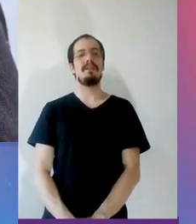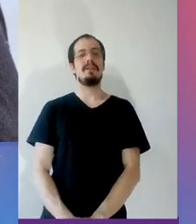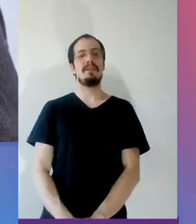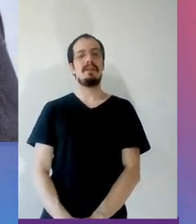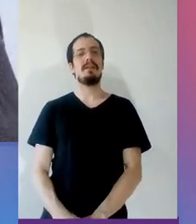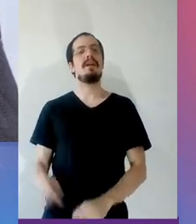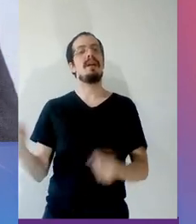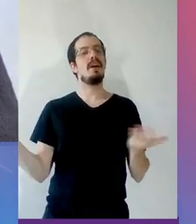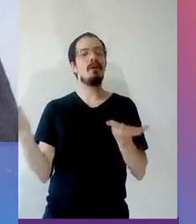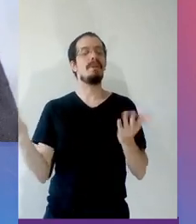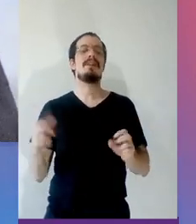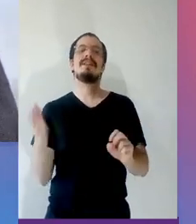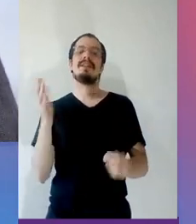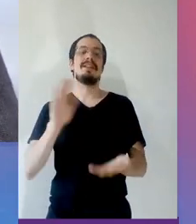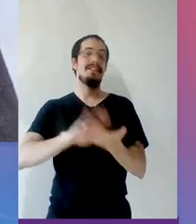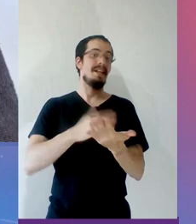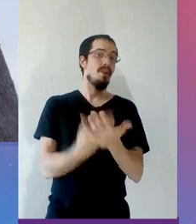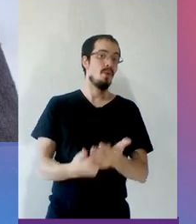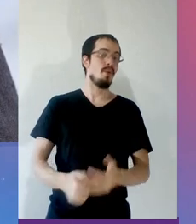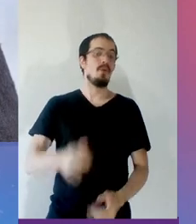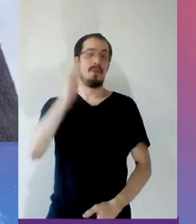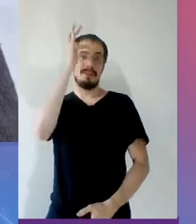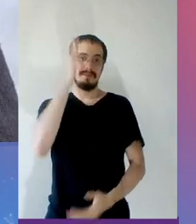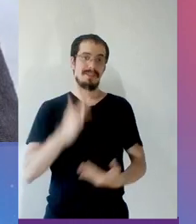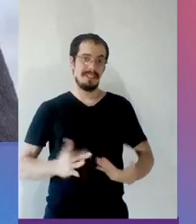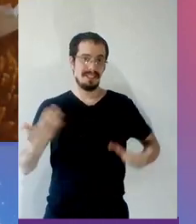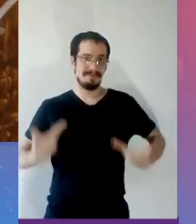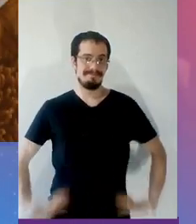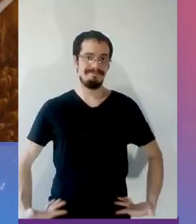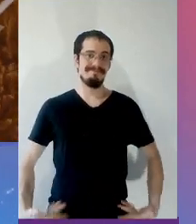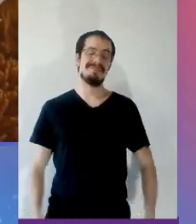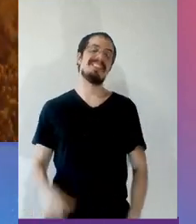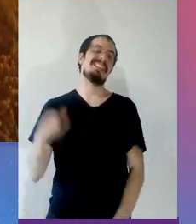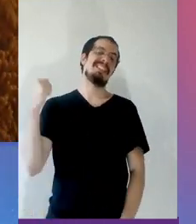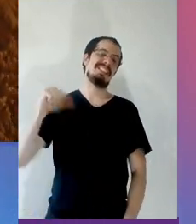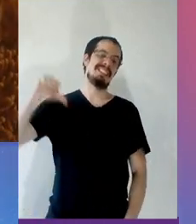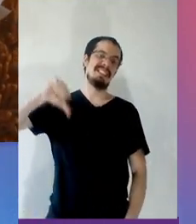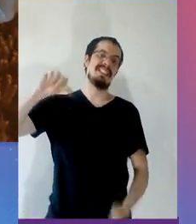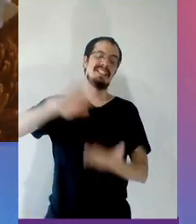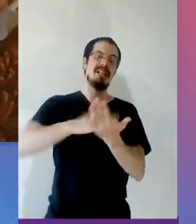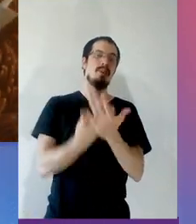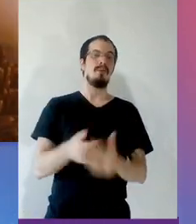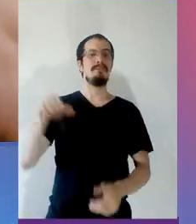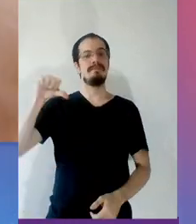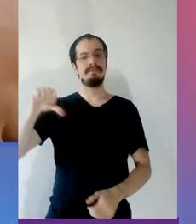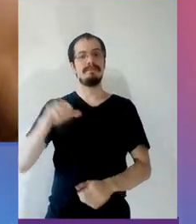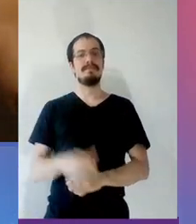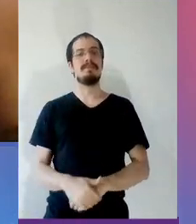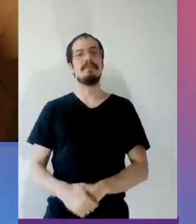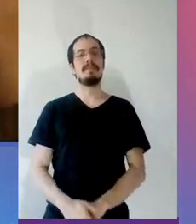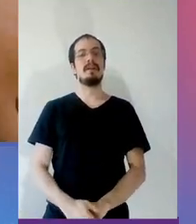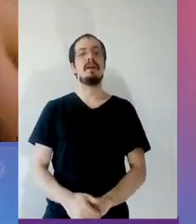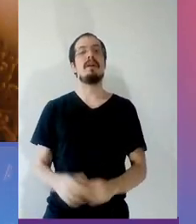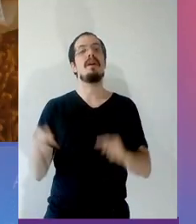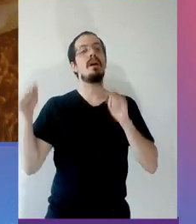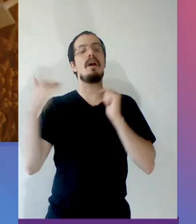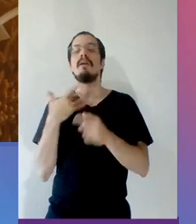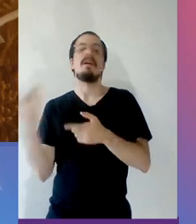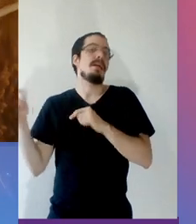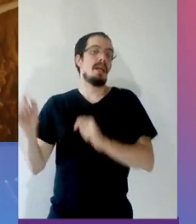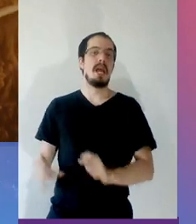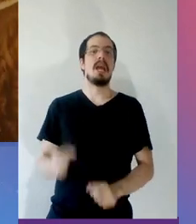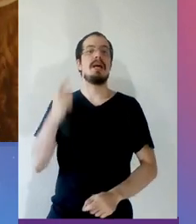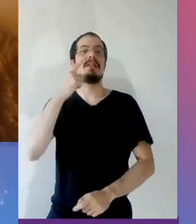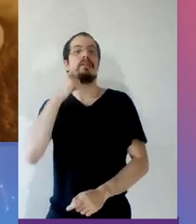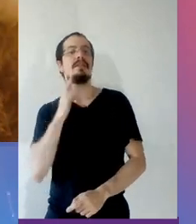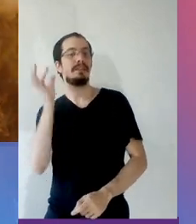salud física, ¿ya? Si nos vamos así más concretamente, la salud física de cada niño y niña, en